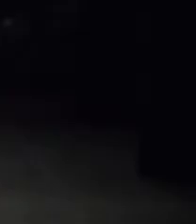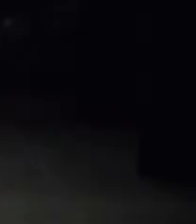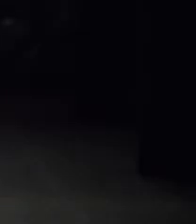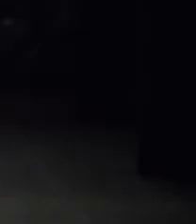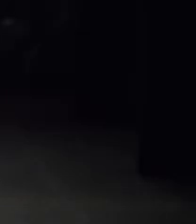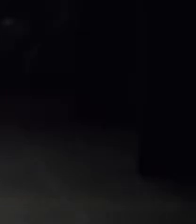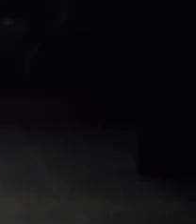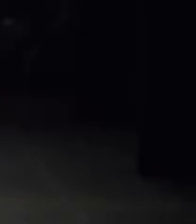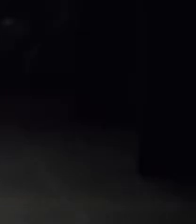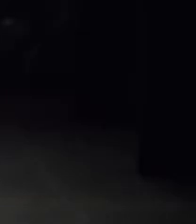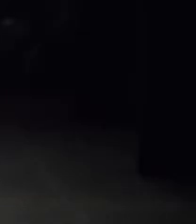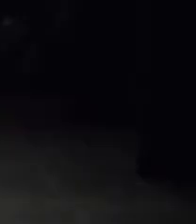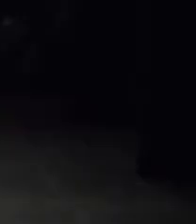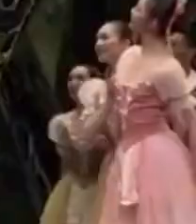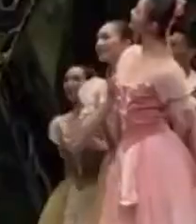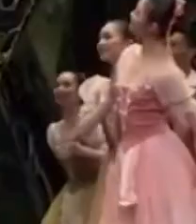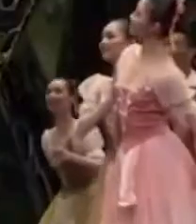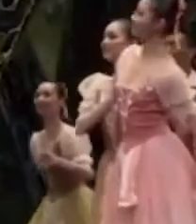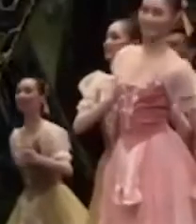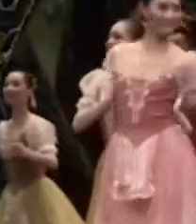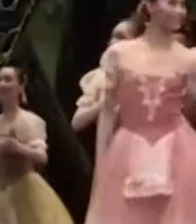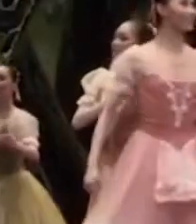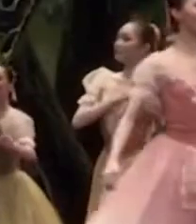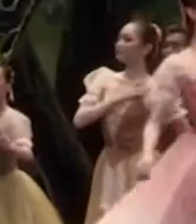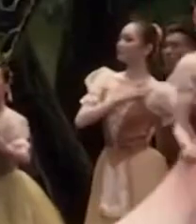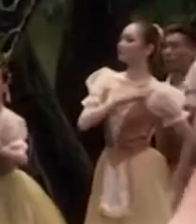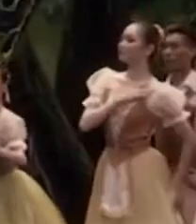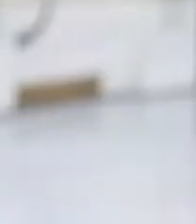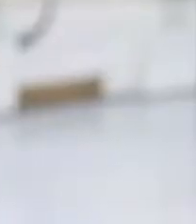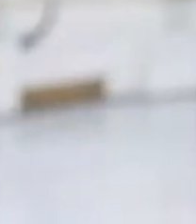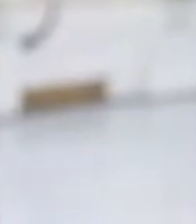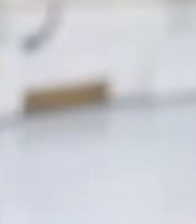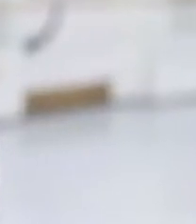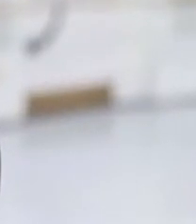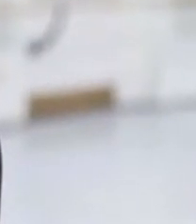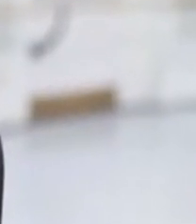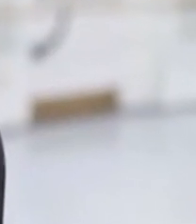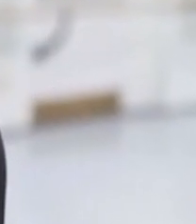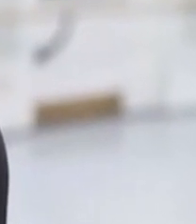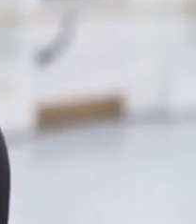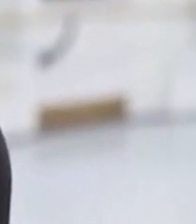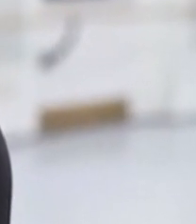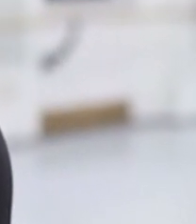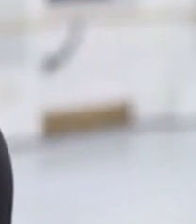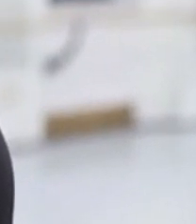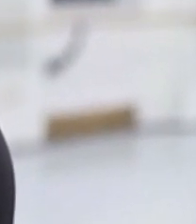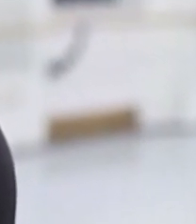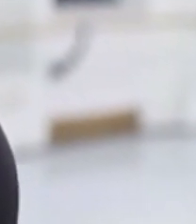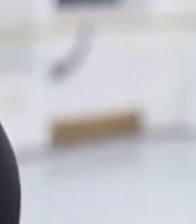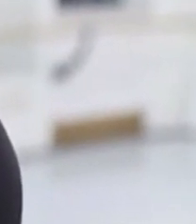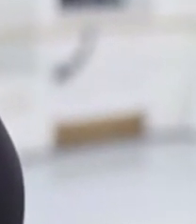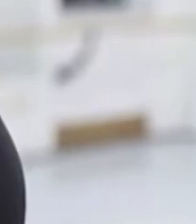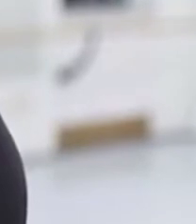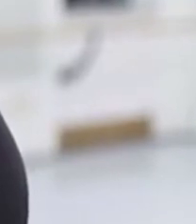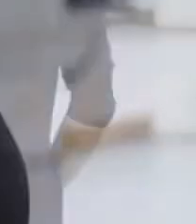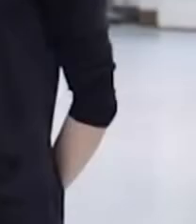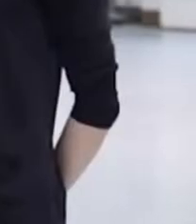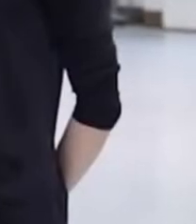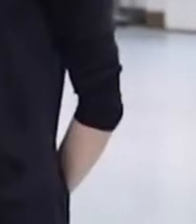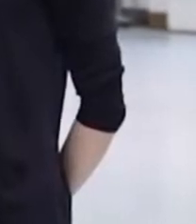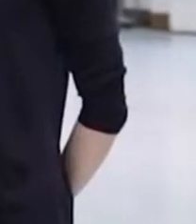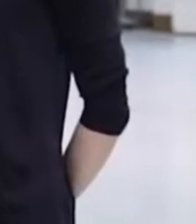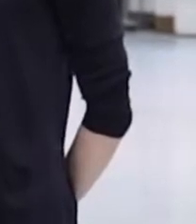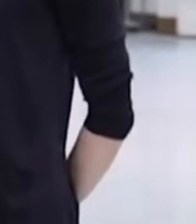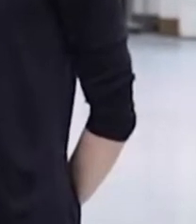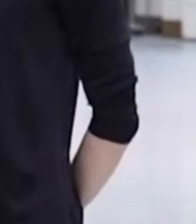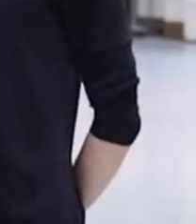El sábado 25 de septiembre a las 8 de la noche. We would like to invite Costa Rica audiences to